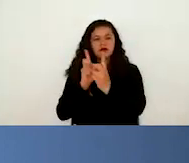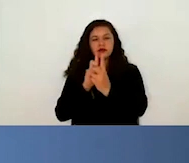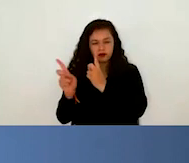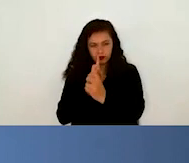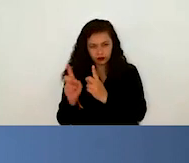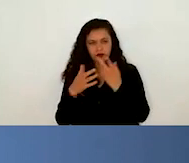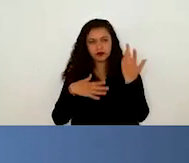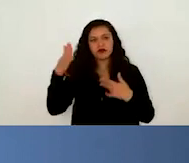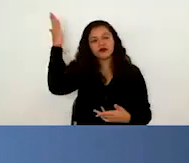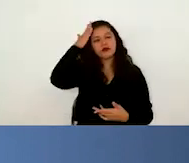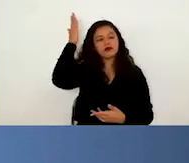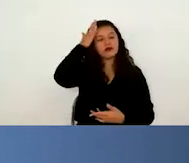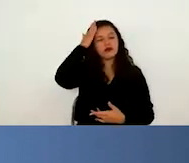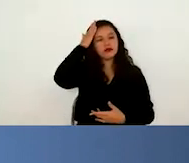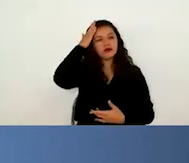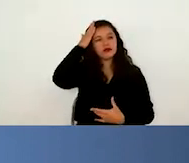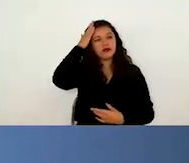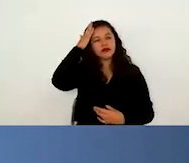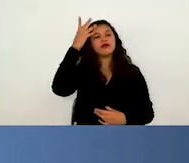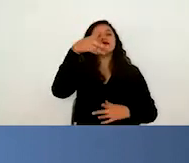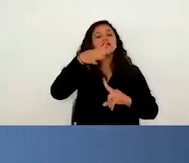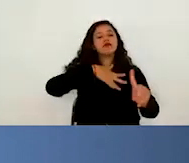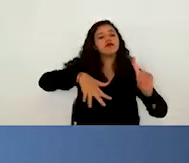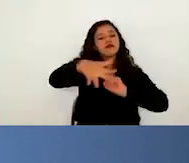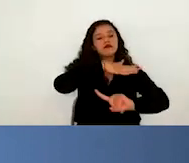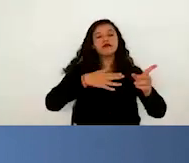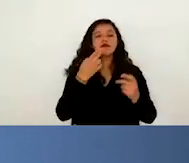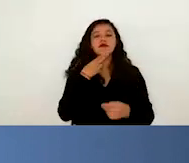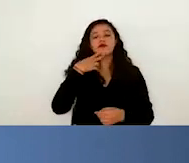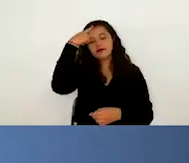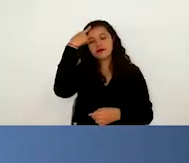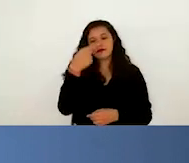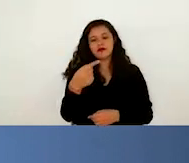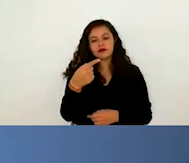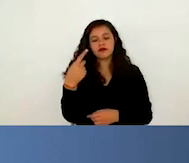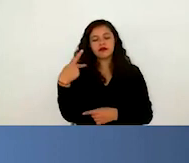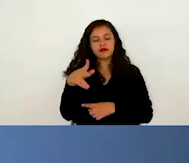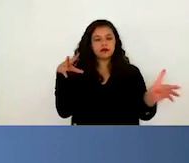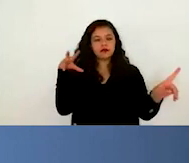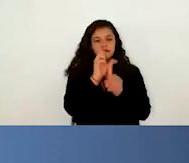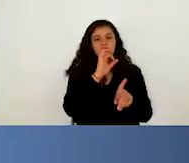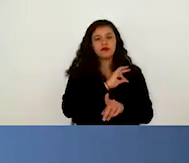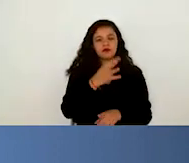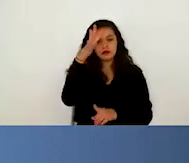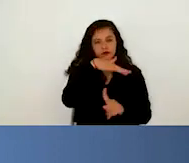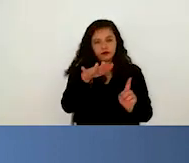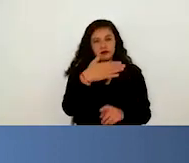liderazgo y las aplican en su entorno laboral para alcanzar los objetivos y un entorno profesional sano